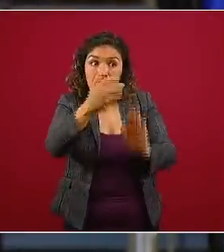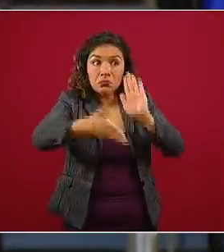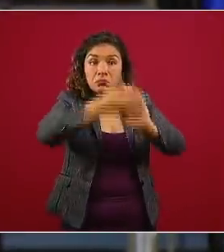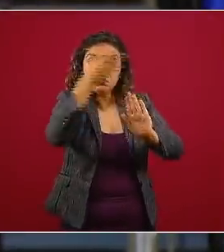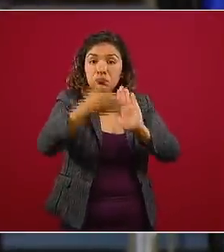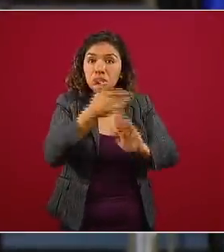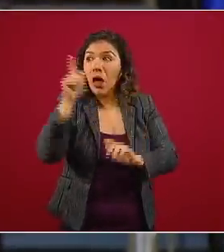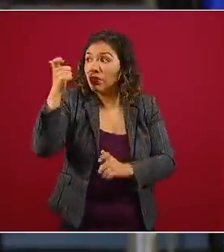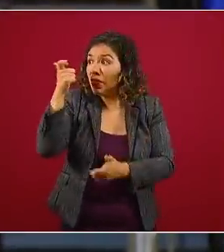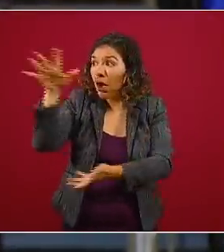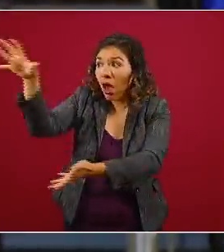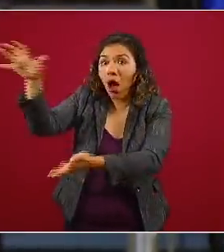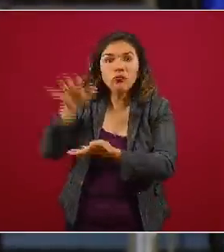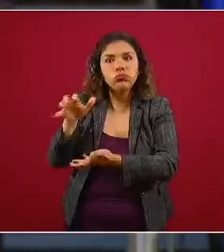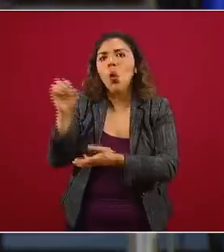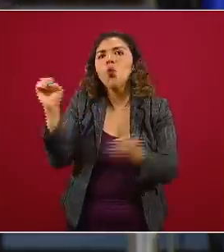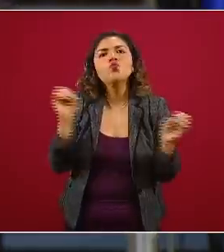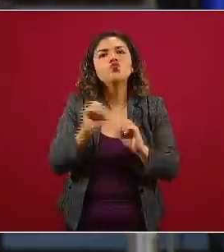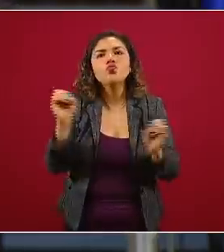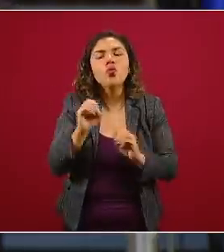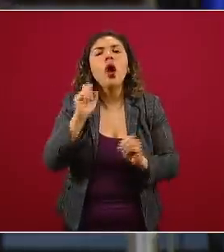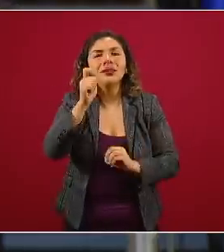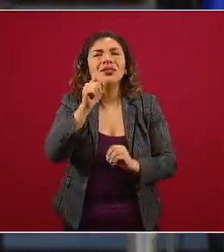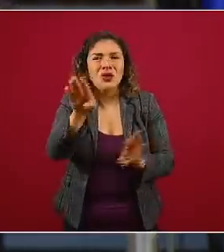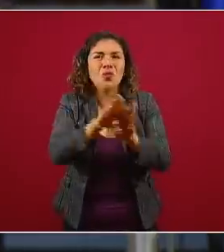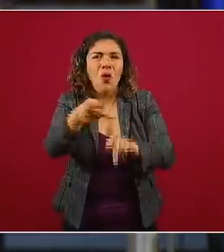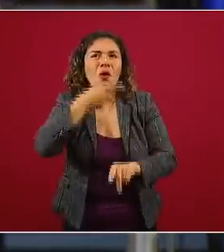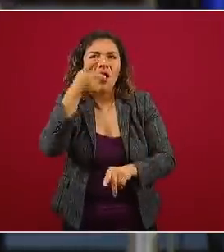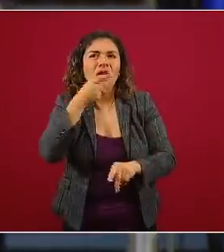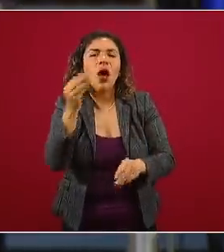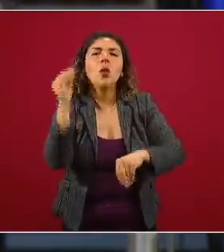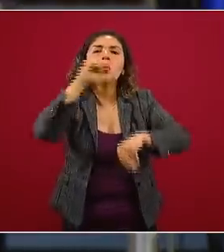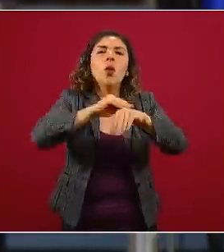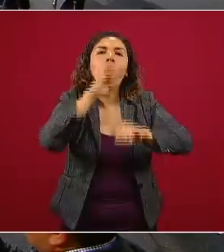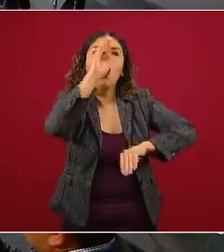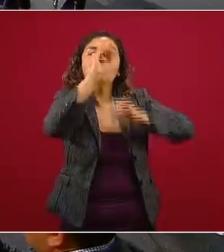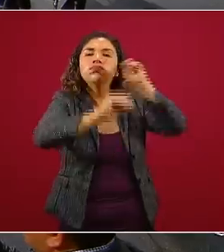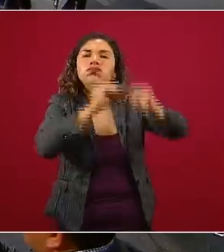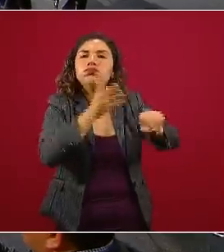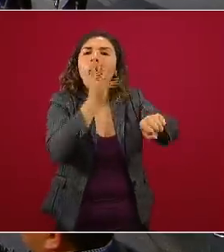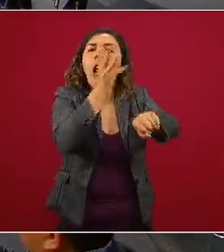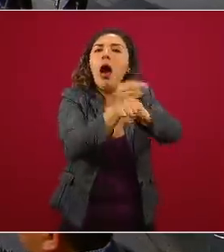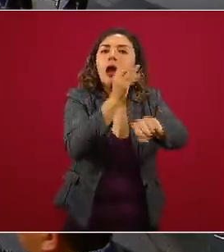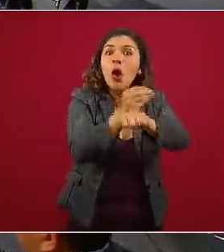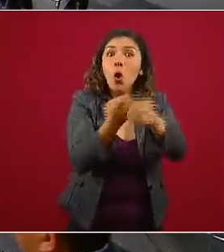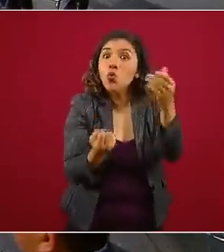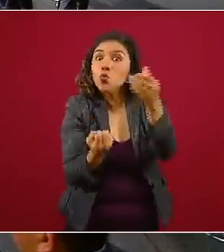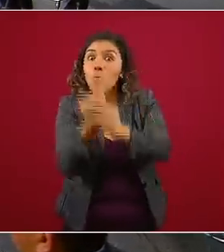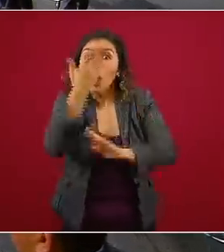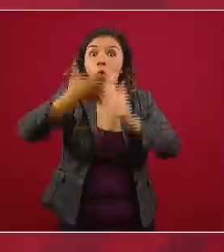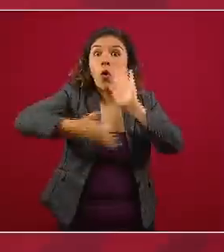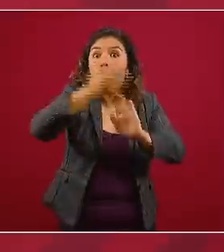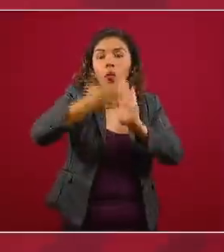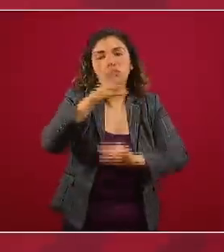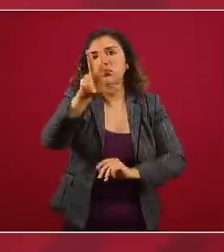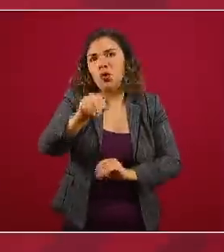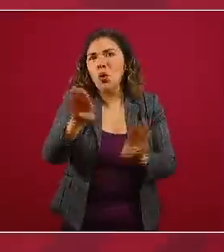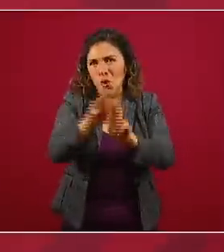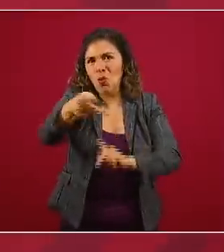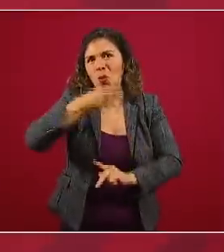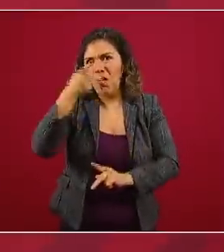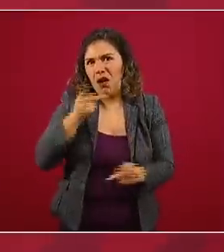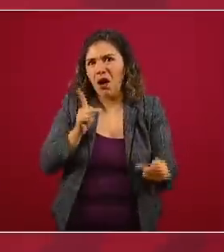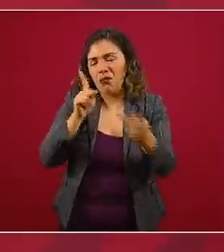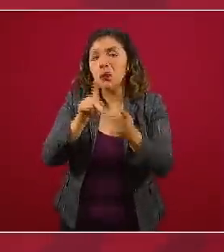no se construyan se remodelaron es lo que usted está diciendo también justo exactamente coincido en esa perspectiva